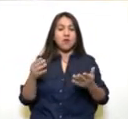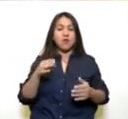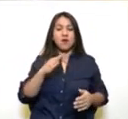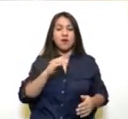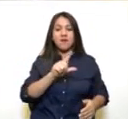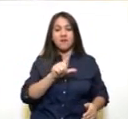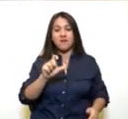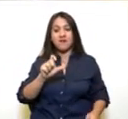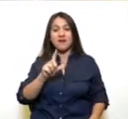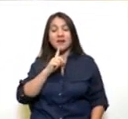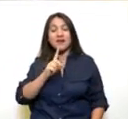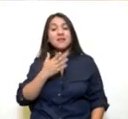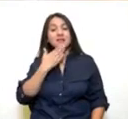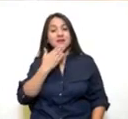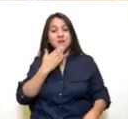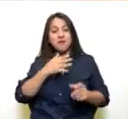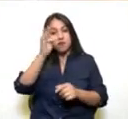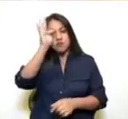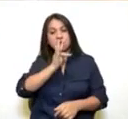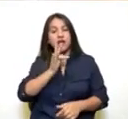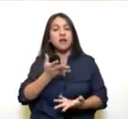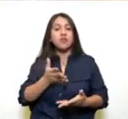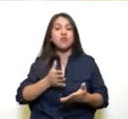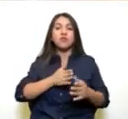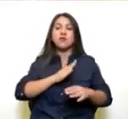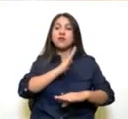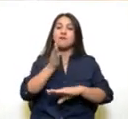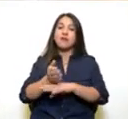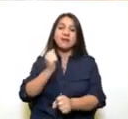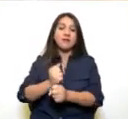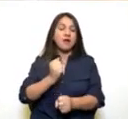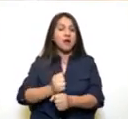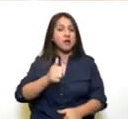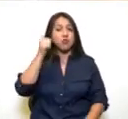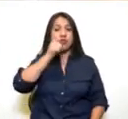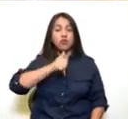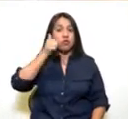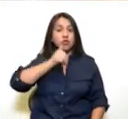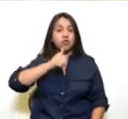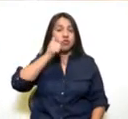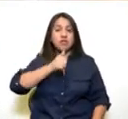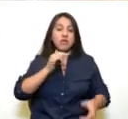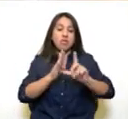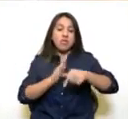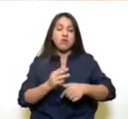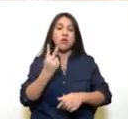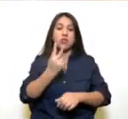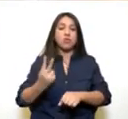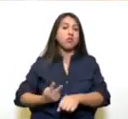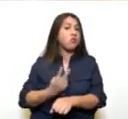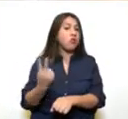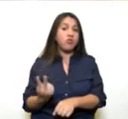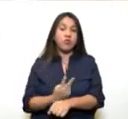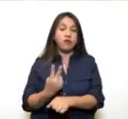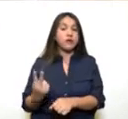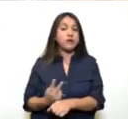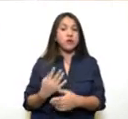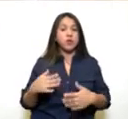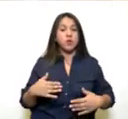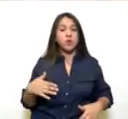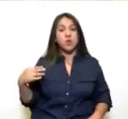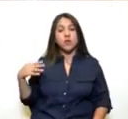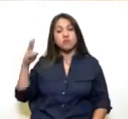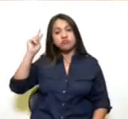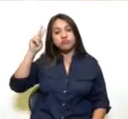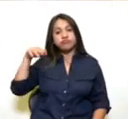pero también los trabajadores que salen a trabajar día a día y demoran dos horas en cruzar el gran